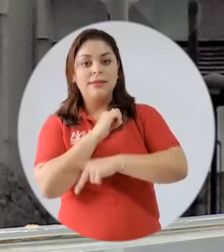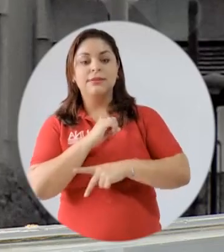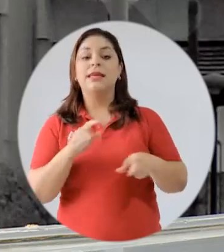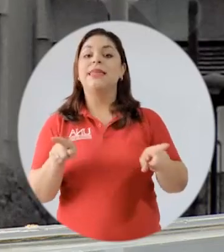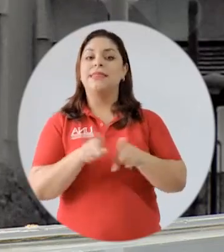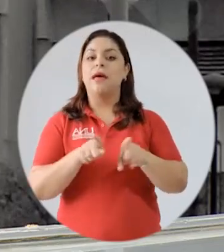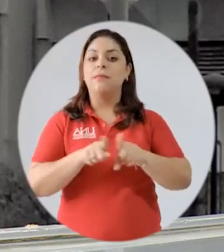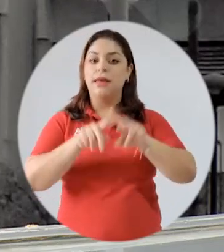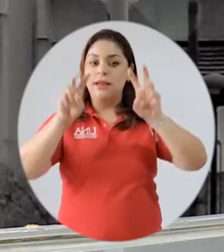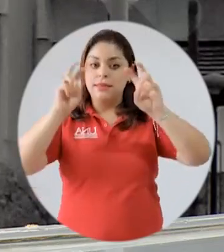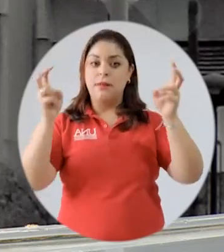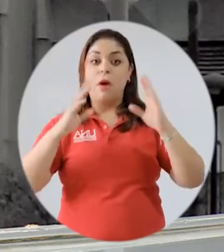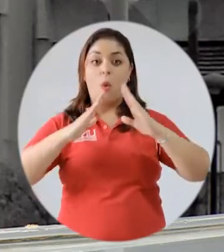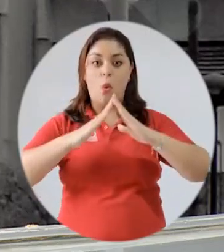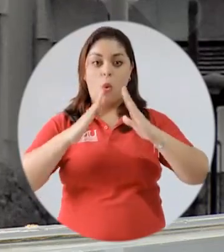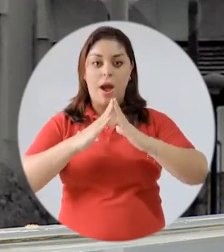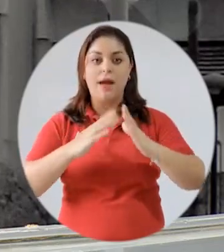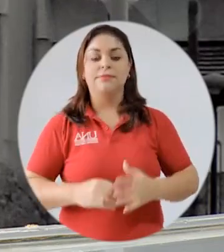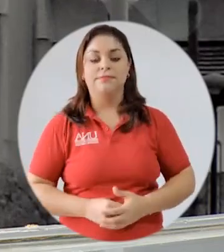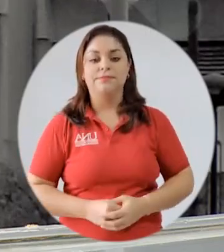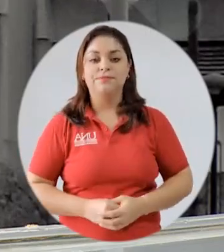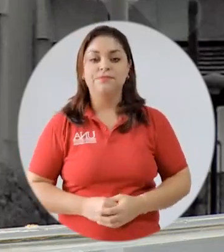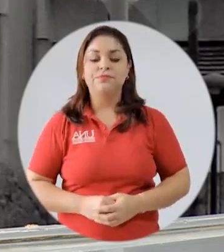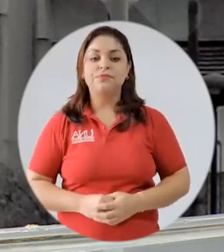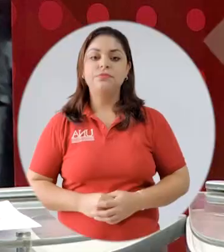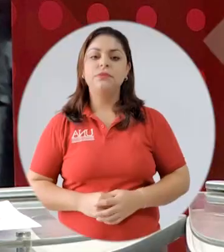y todos estos temas forman parte de esta ruta.